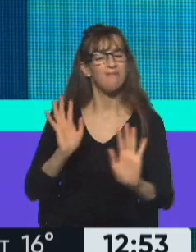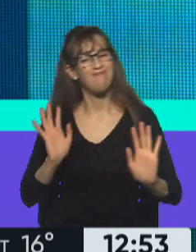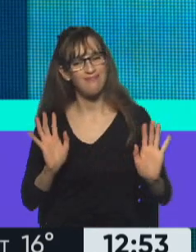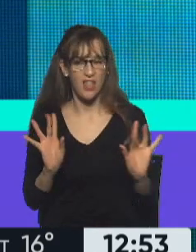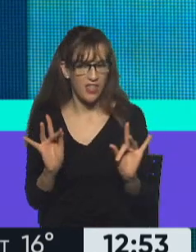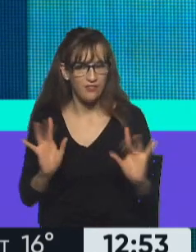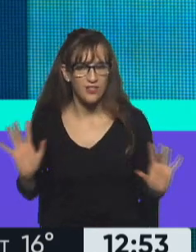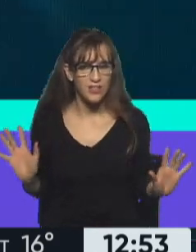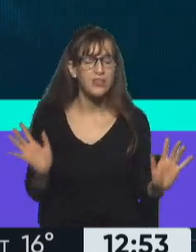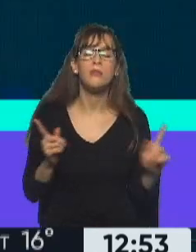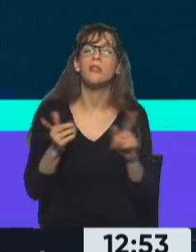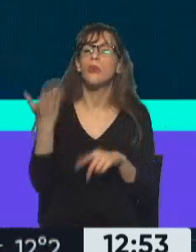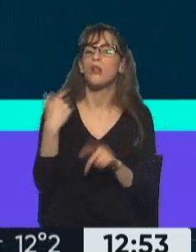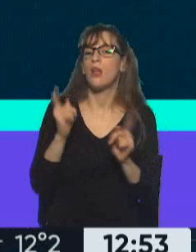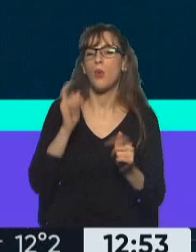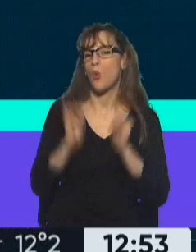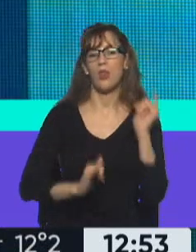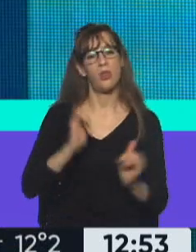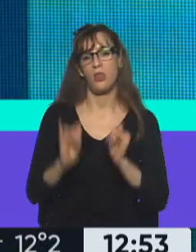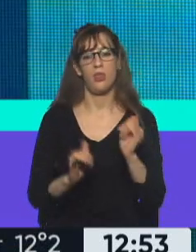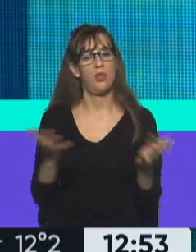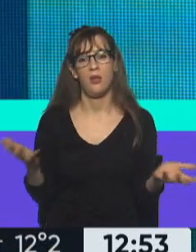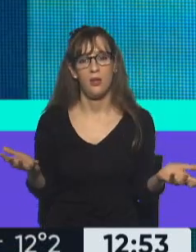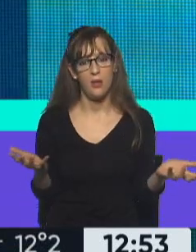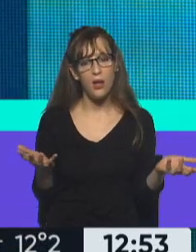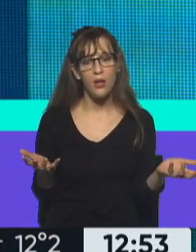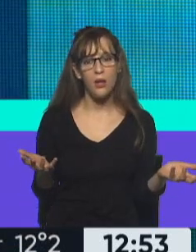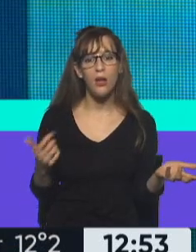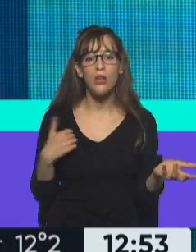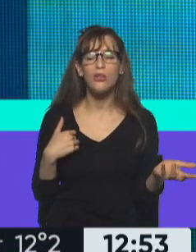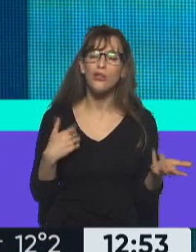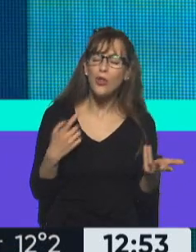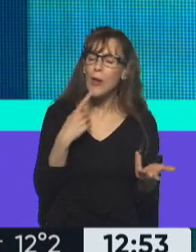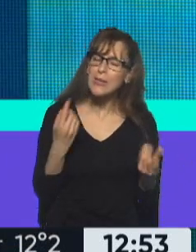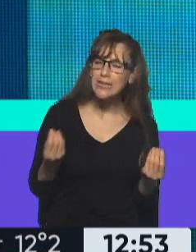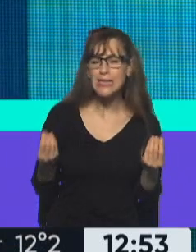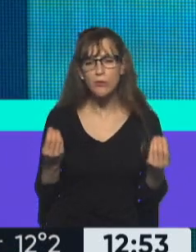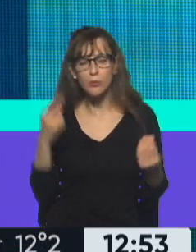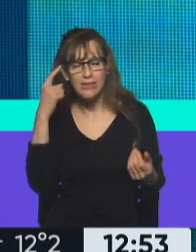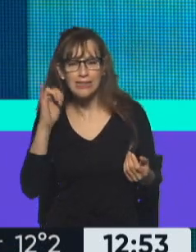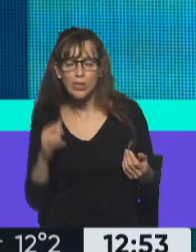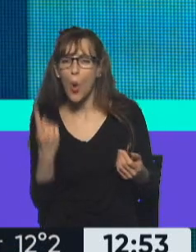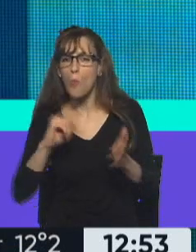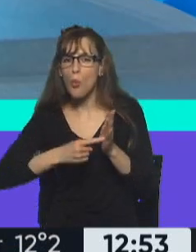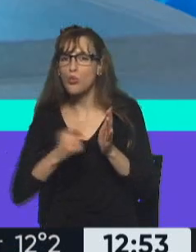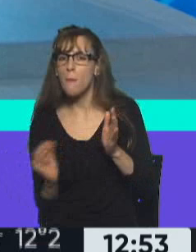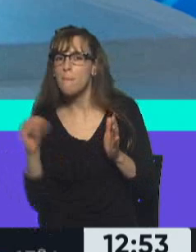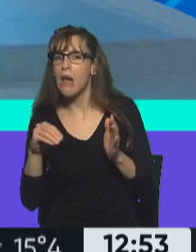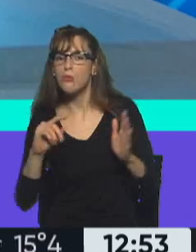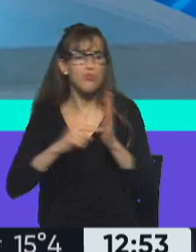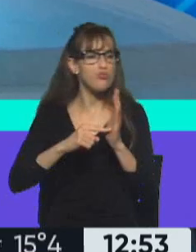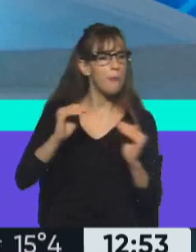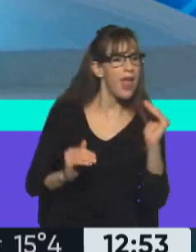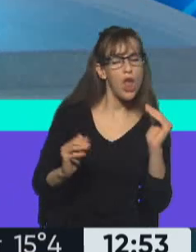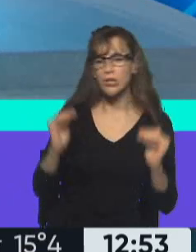lo veníamos diciendo nosotros además todos nos consultamos yo tengo empate técnico te parece a vos y yo no tengo un punto arriba no yo no tengo medio abajo nadie